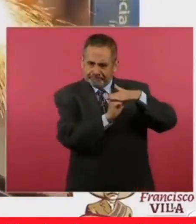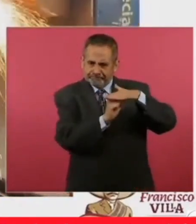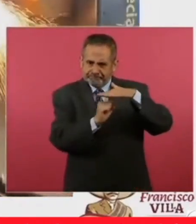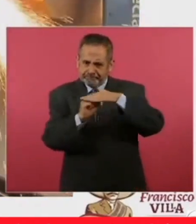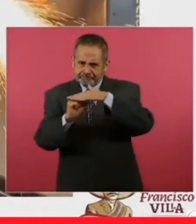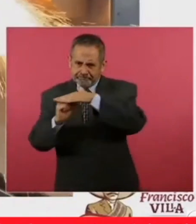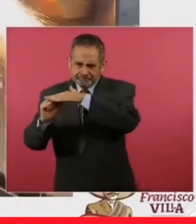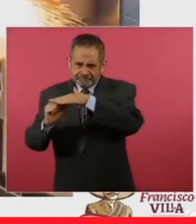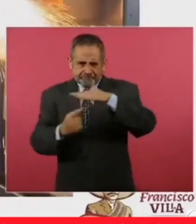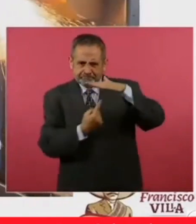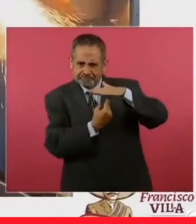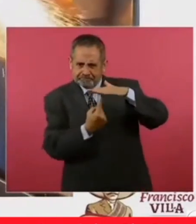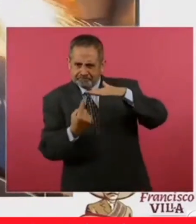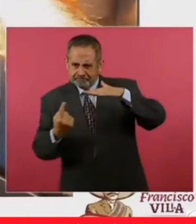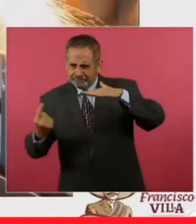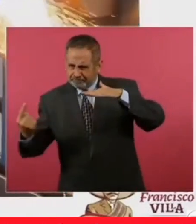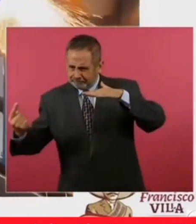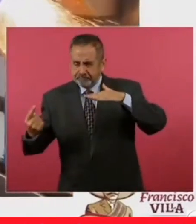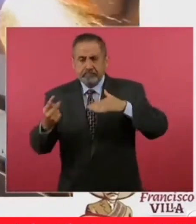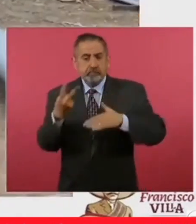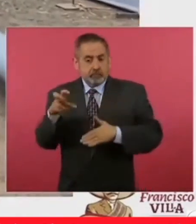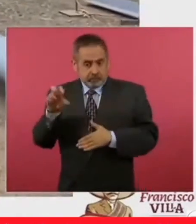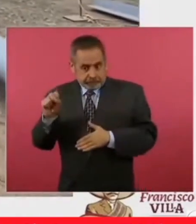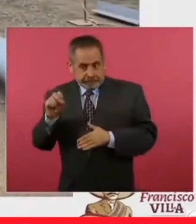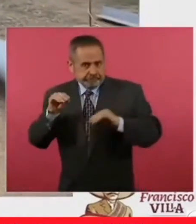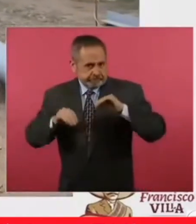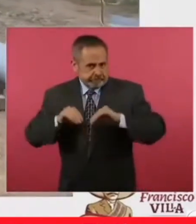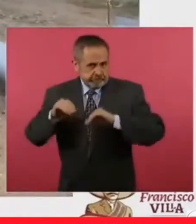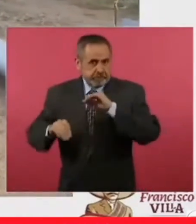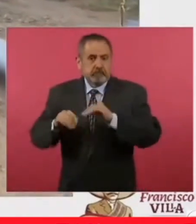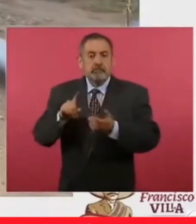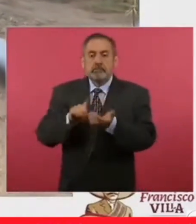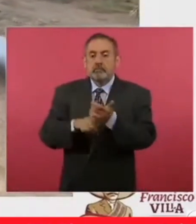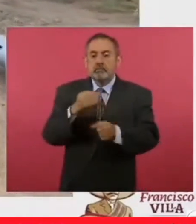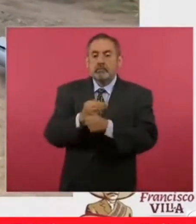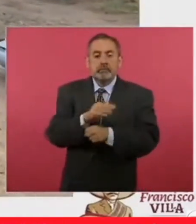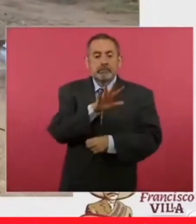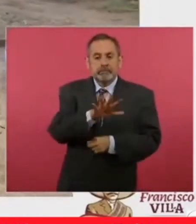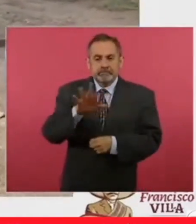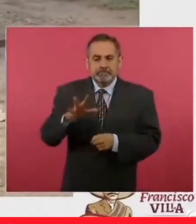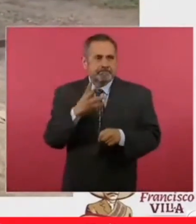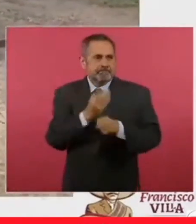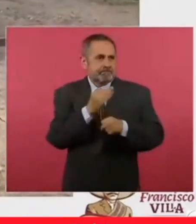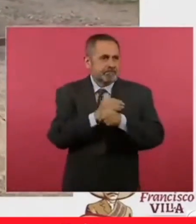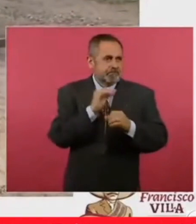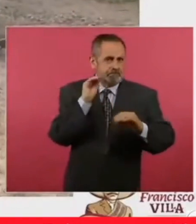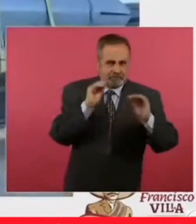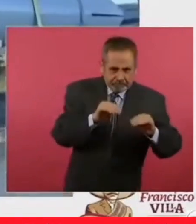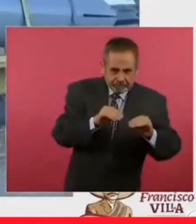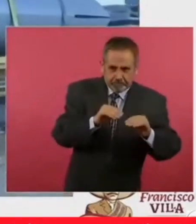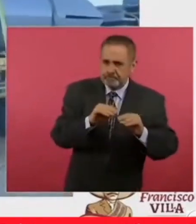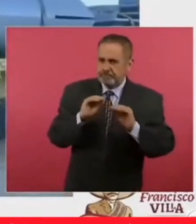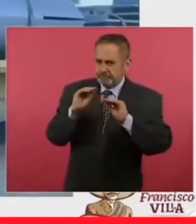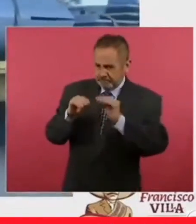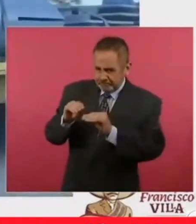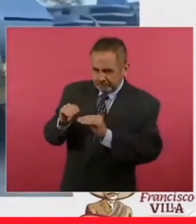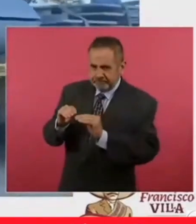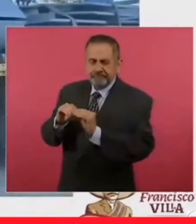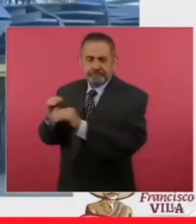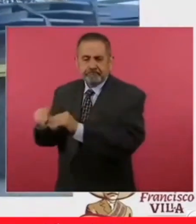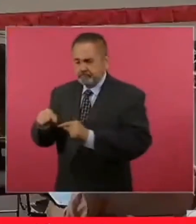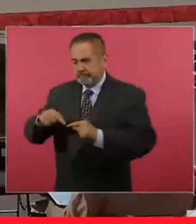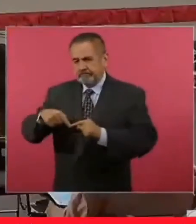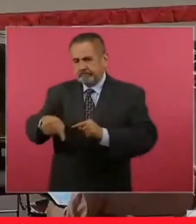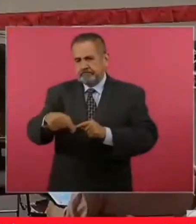de los 260. Estamos trabajando en 55 claros simultáneos y estaremos llegando a finales de este